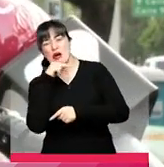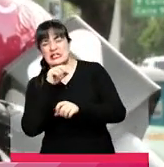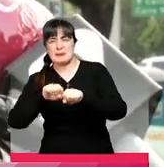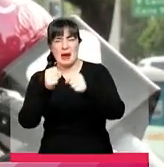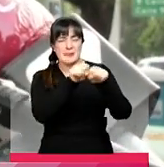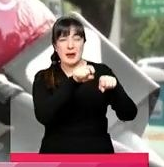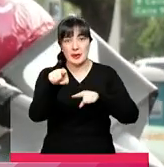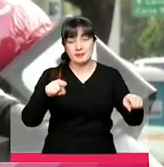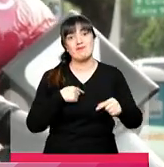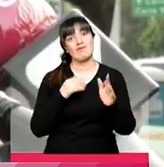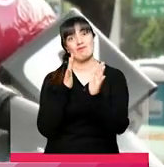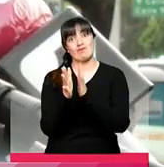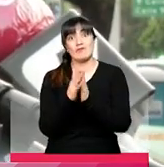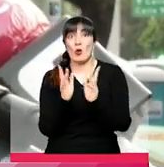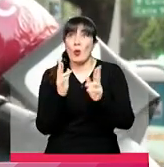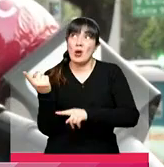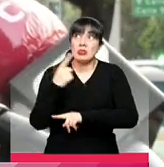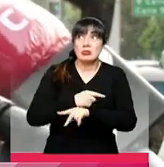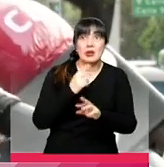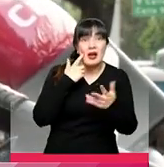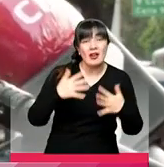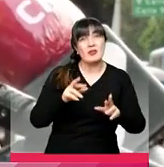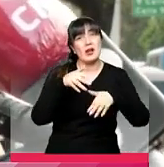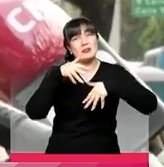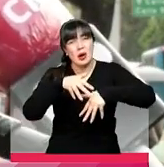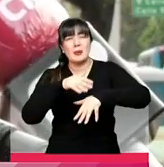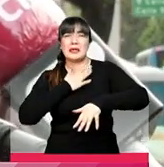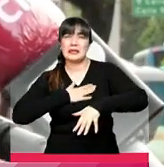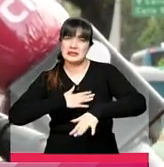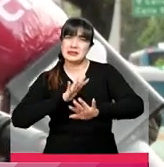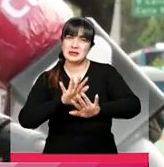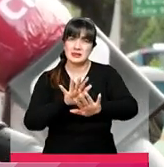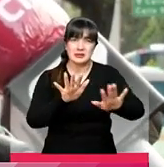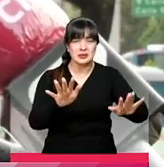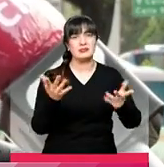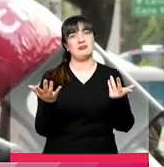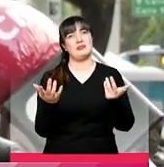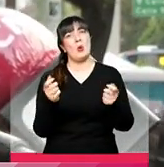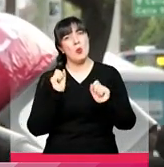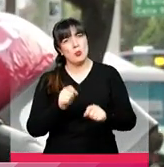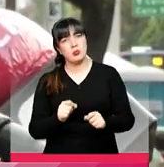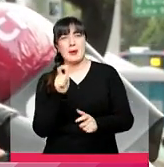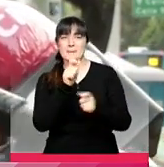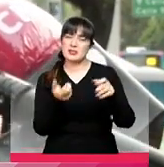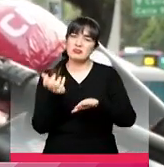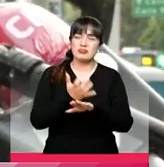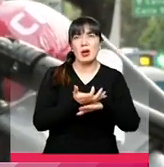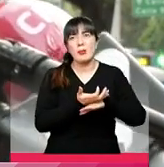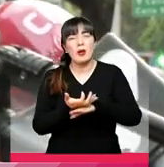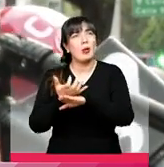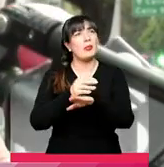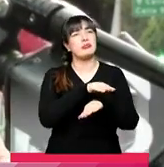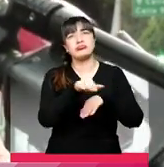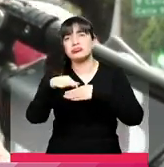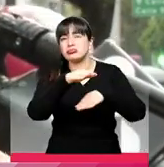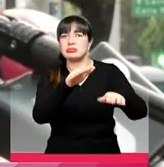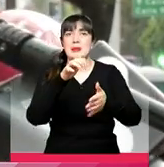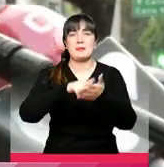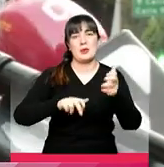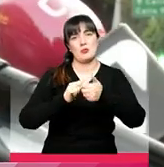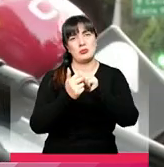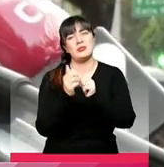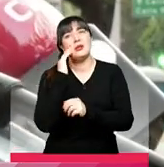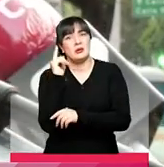hoy podamos tener una movilización más tranquila, que los usuarios puedan transitar más fácilmente por el sistema, porque por supuesto son personas